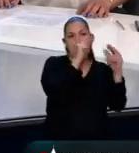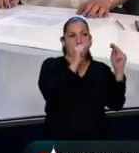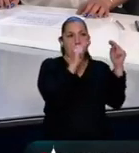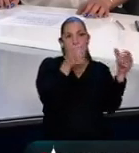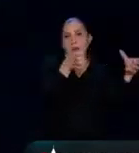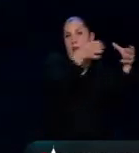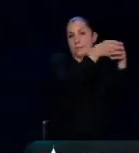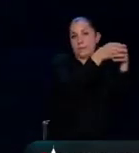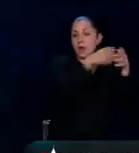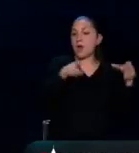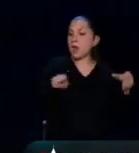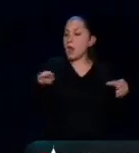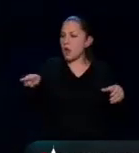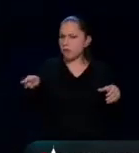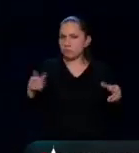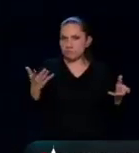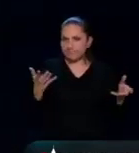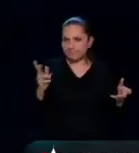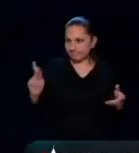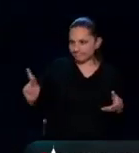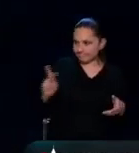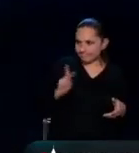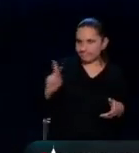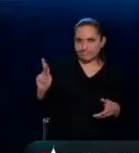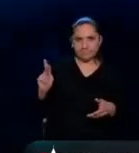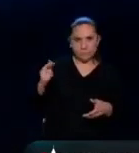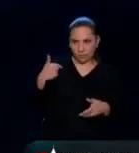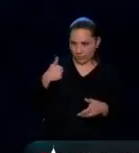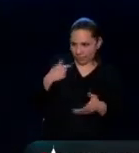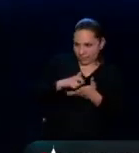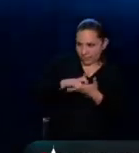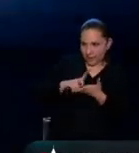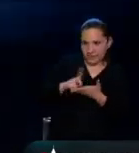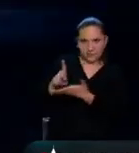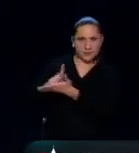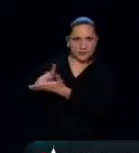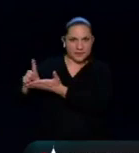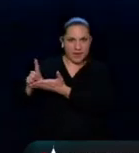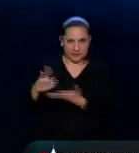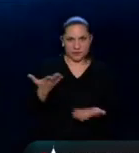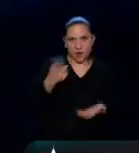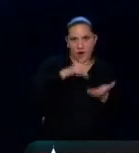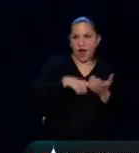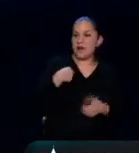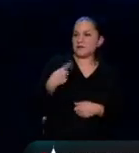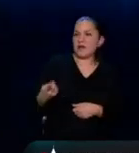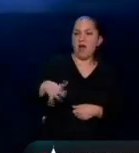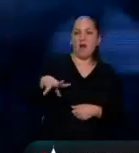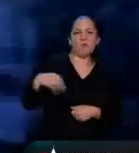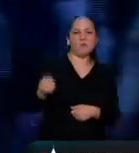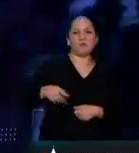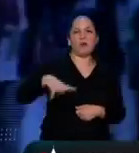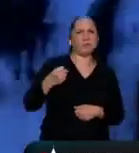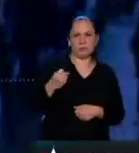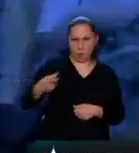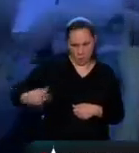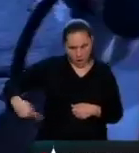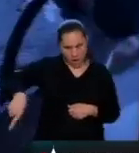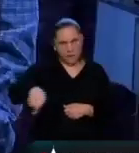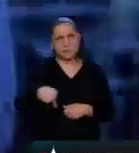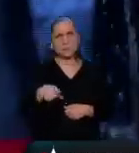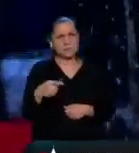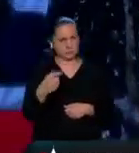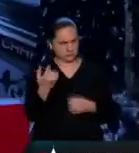que aquel otro que lo explotaba, pues puede venir en una pelea por igualdad, una creciente lucha por derechos, como